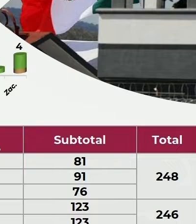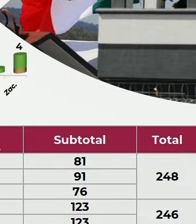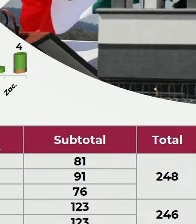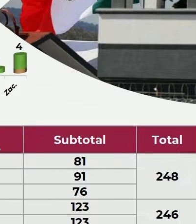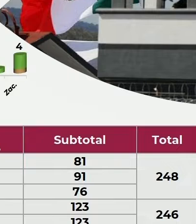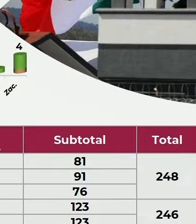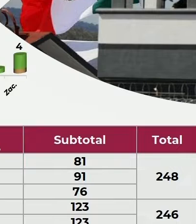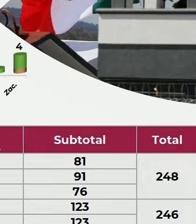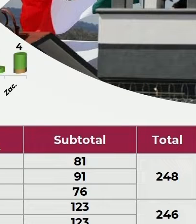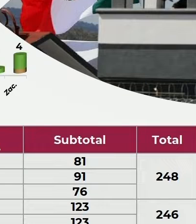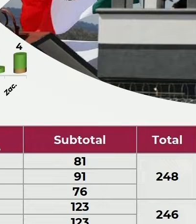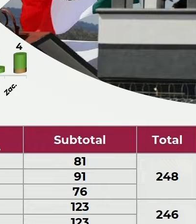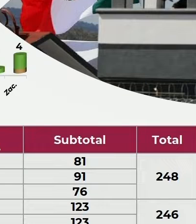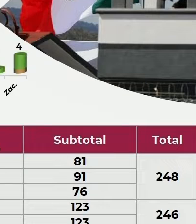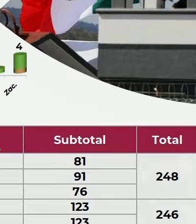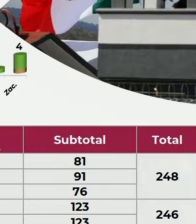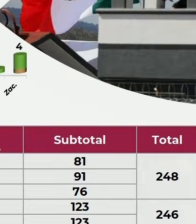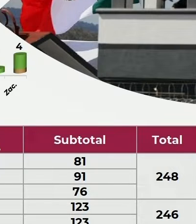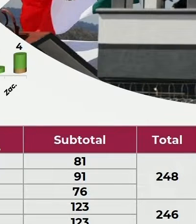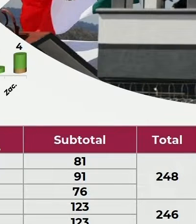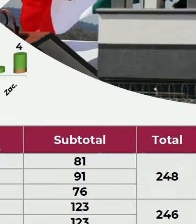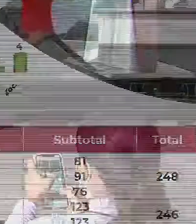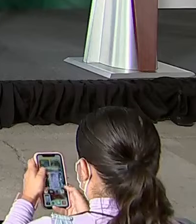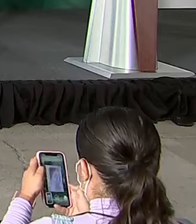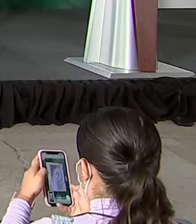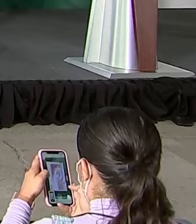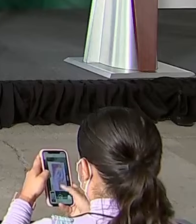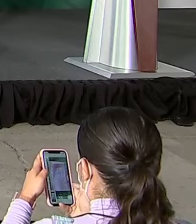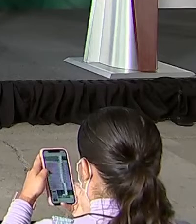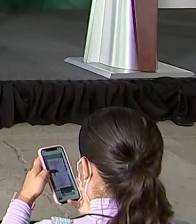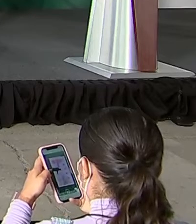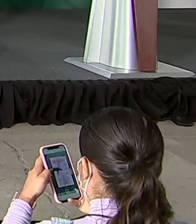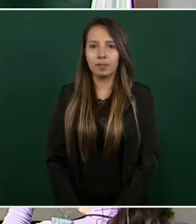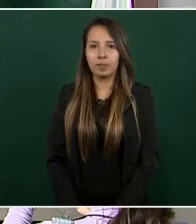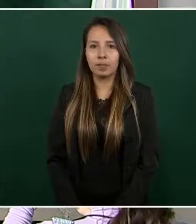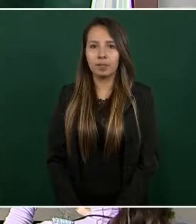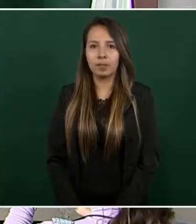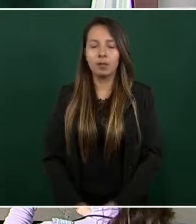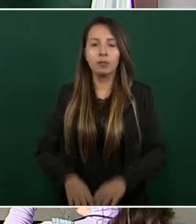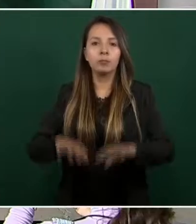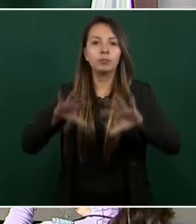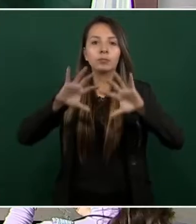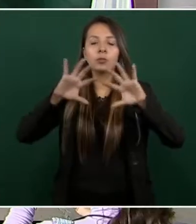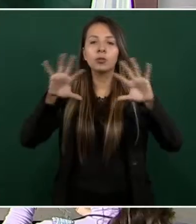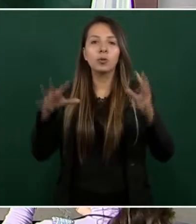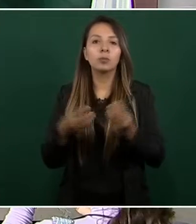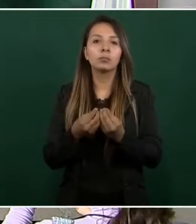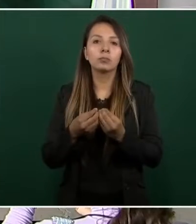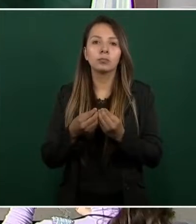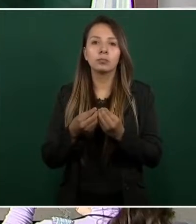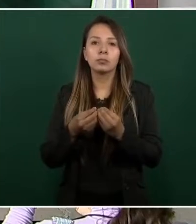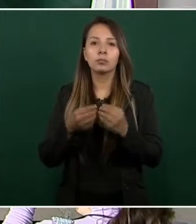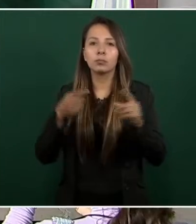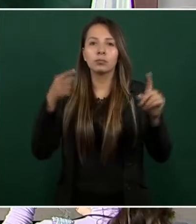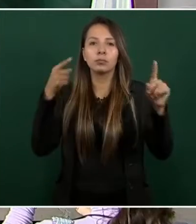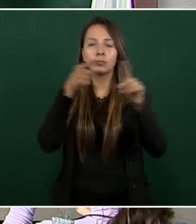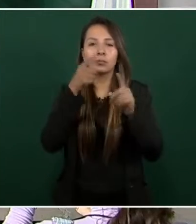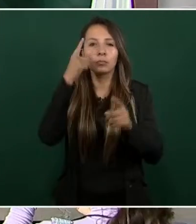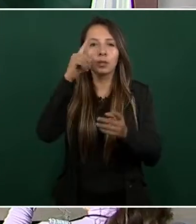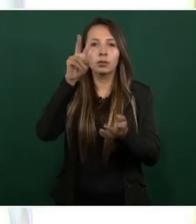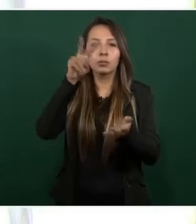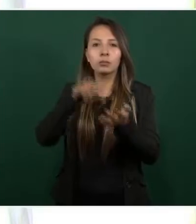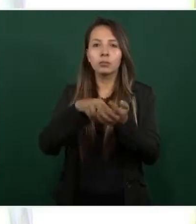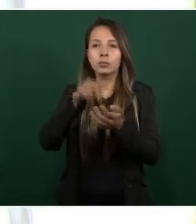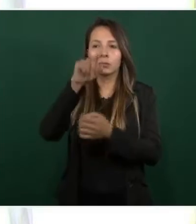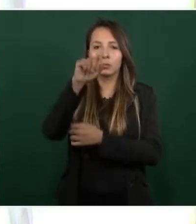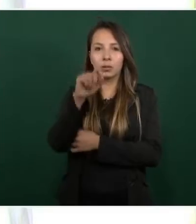ha asignado a la Guardia Nacional dentro de sus propios cuarteles, haremos el total de la meta para el